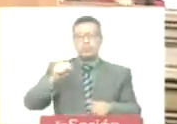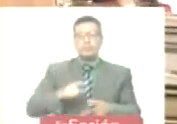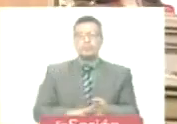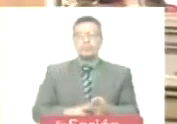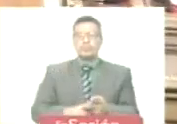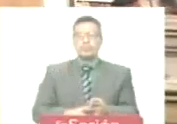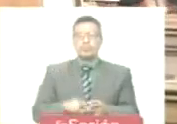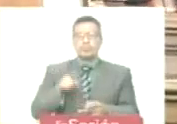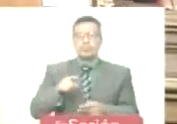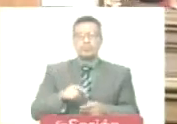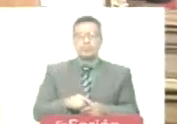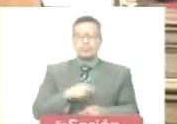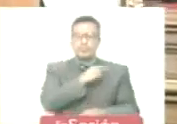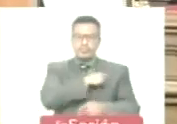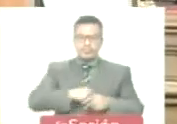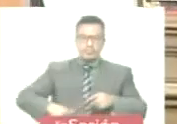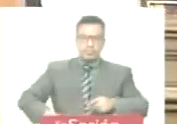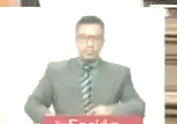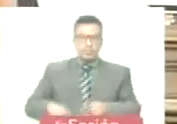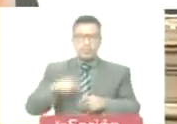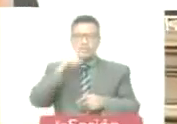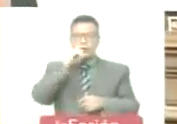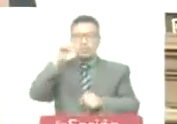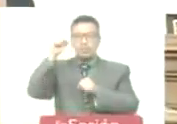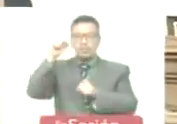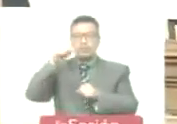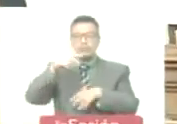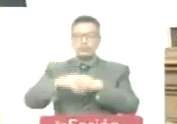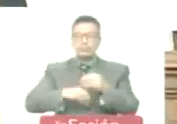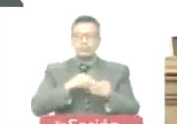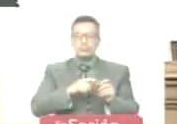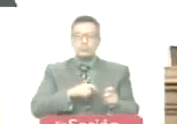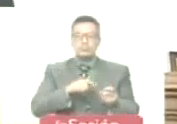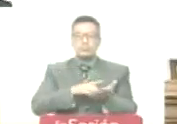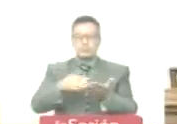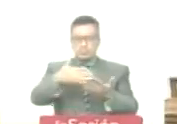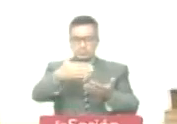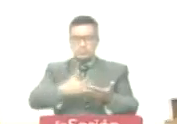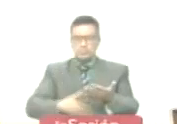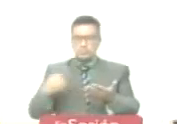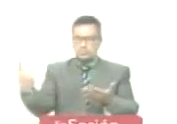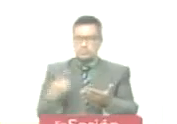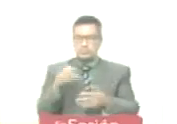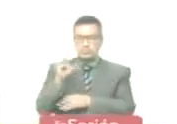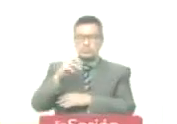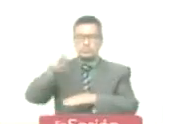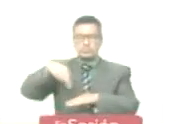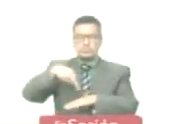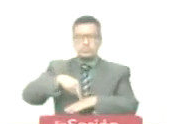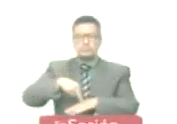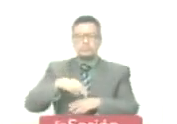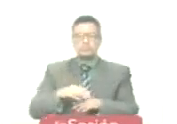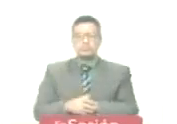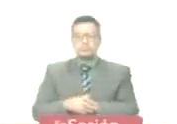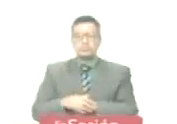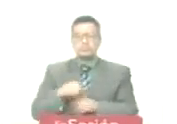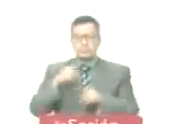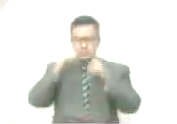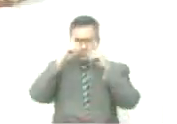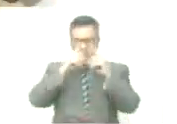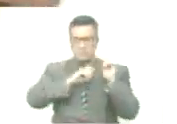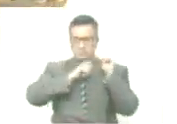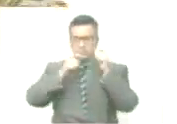El presidente Nicolás Maduro Moros ha enviado una propuesta a esta Asamblea Nacional para